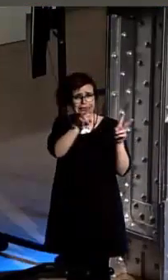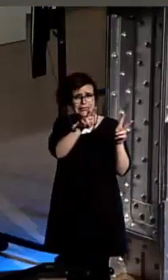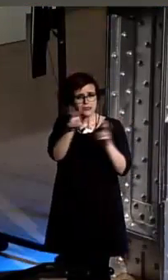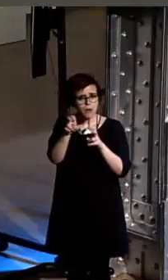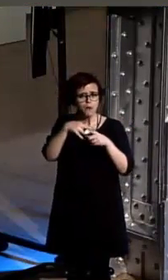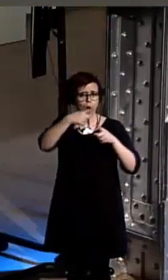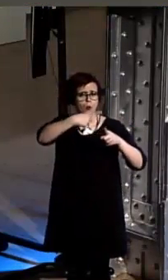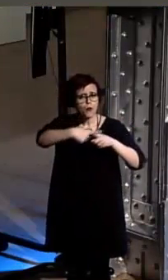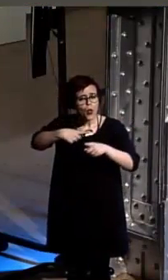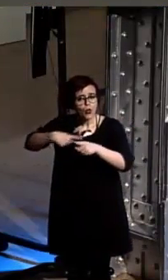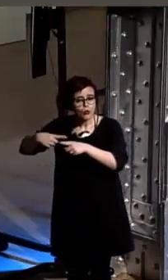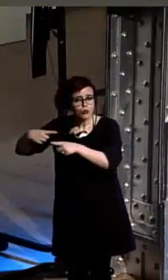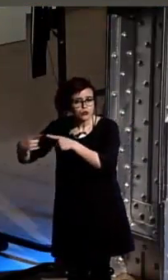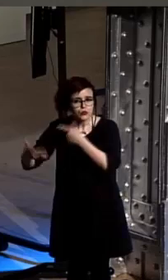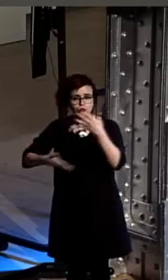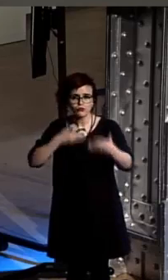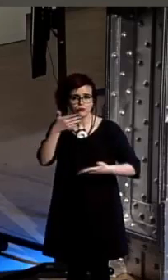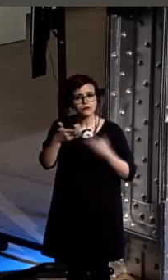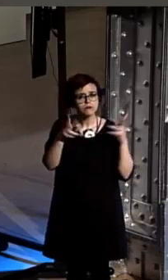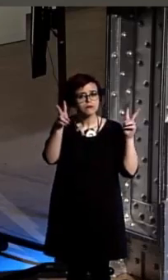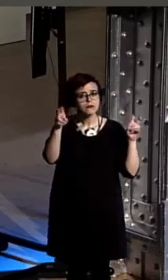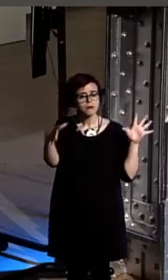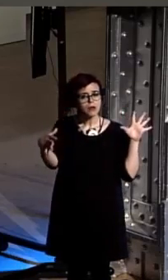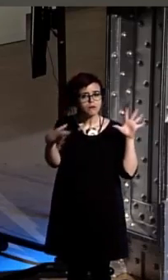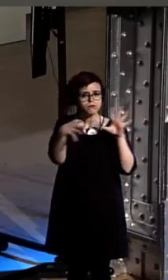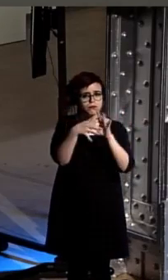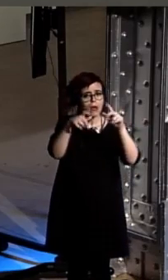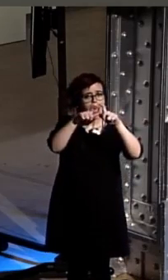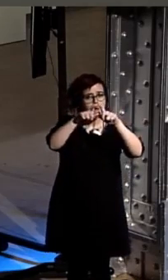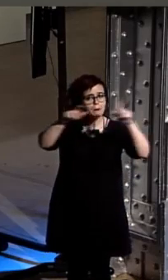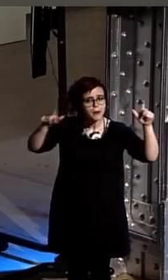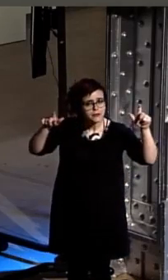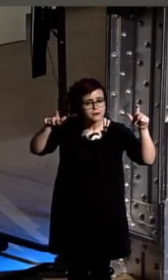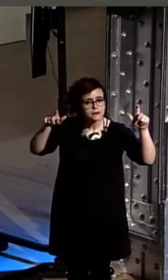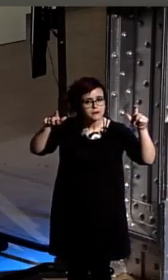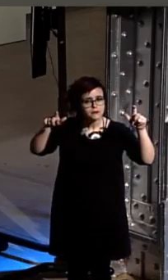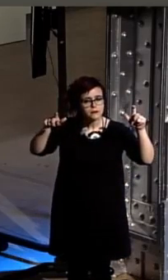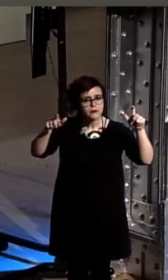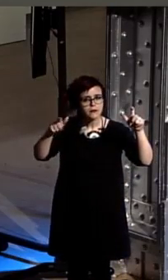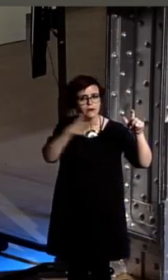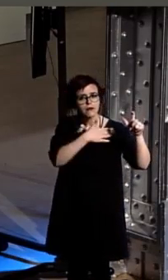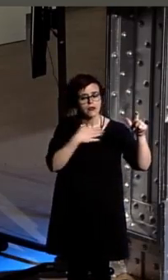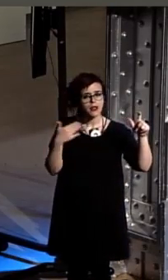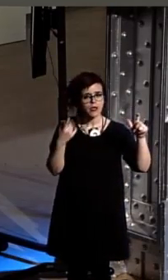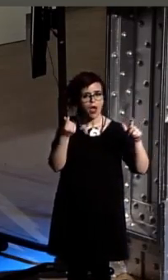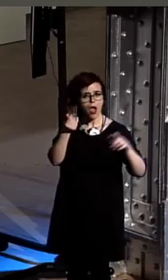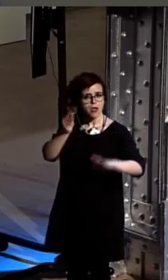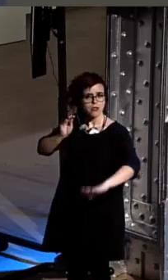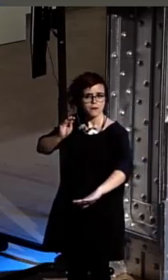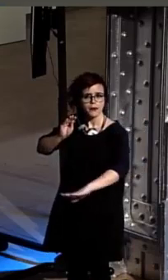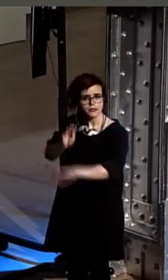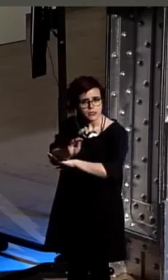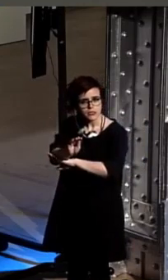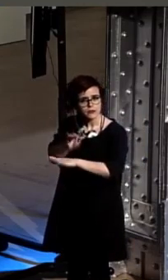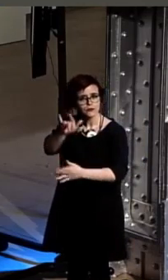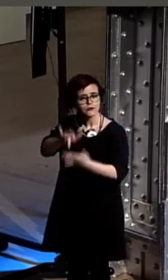muchos productos que consumían diferentes compañías que invertían en nuevas tecnologías